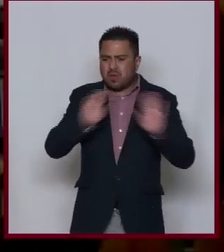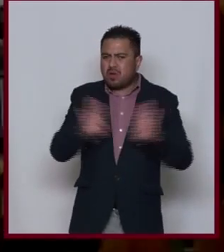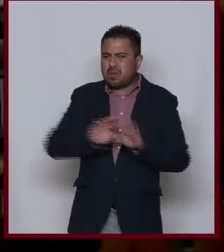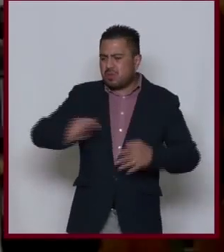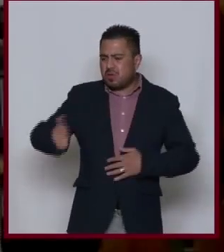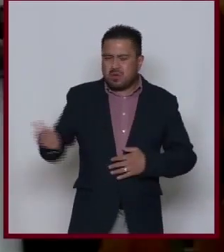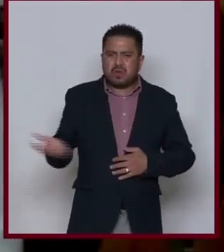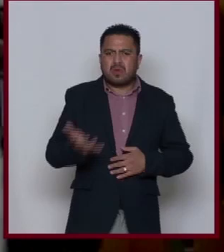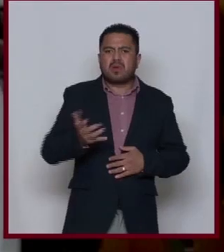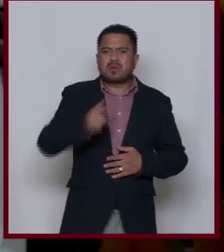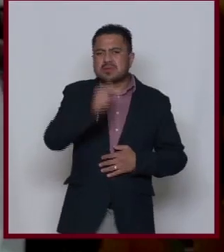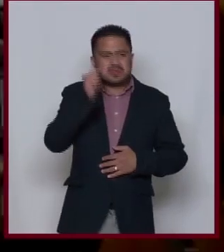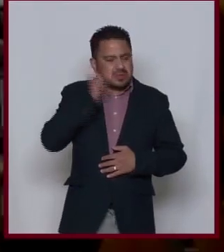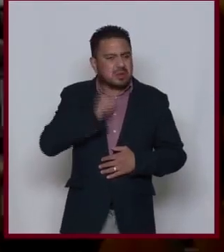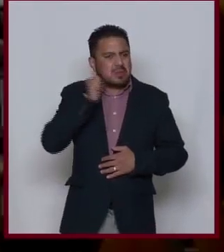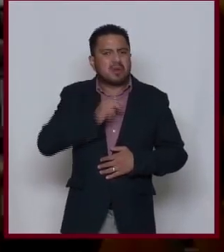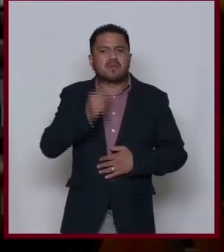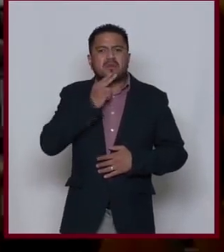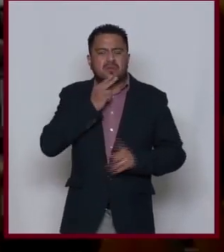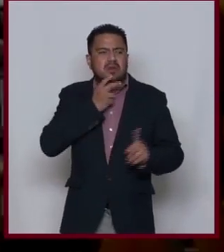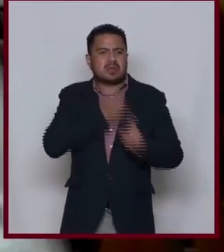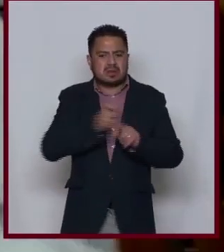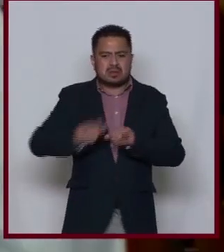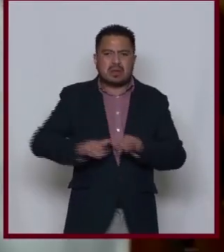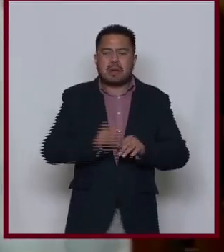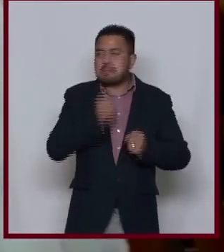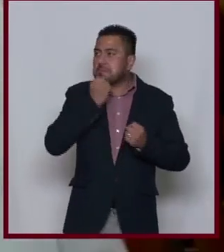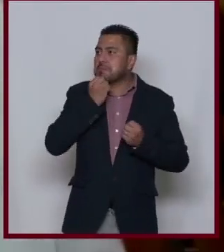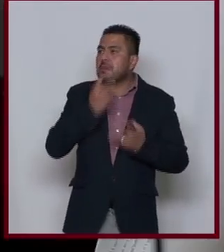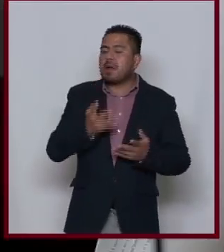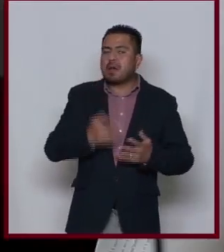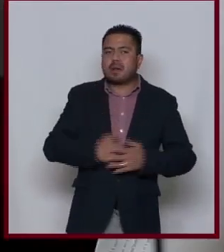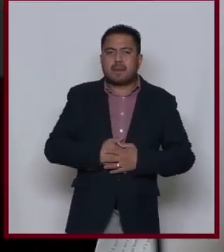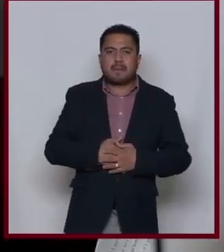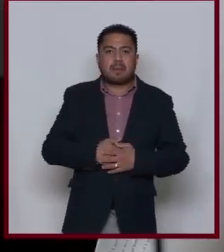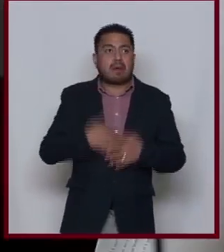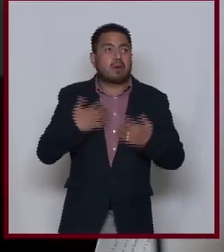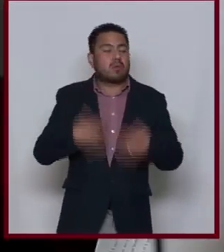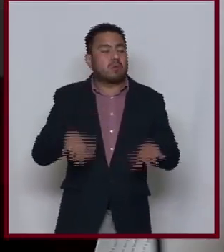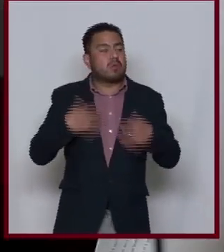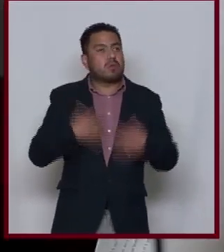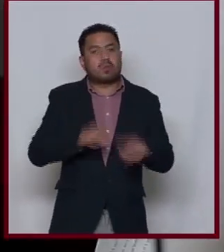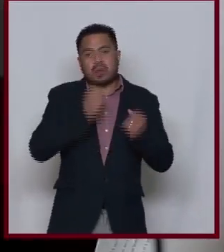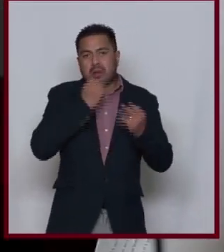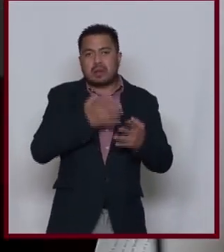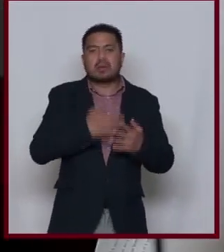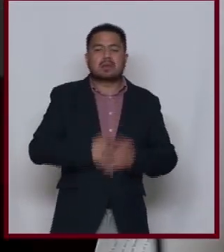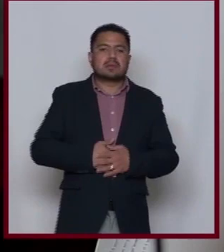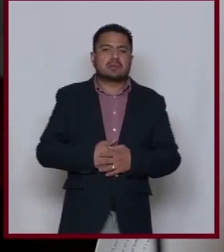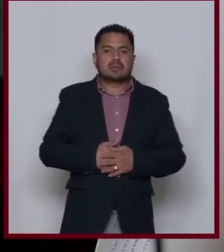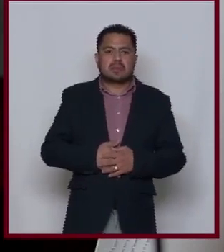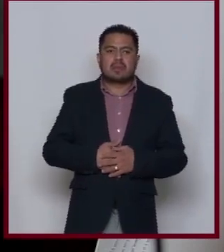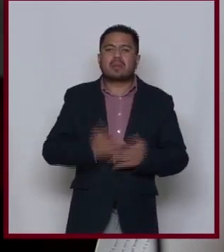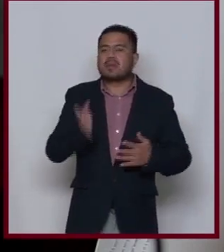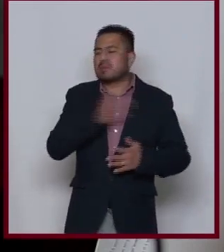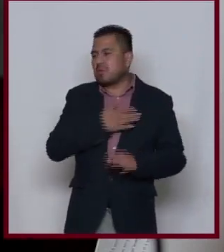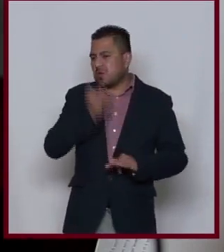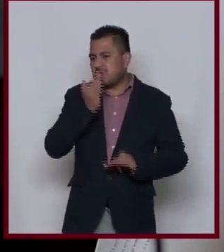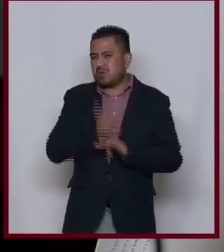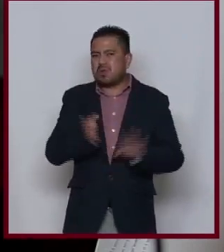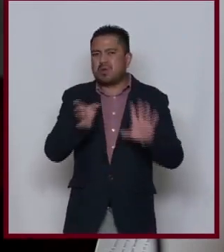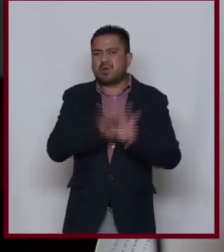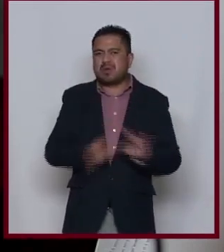dados, siempre funciona esa sonata para piano. Es una maravilla. ¡Qué increíble! Y bueno, hablando